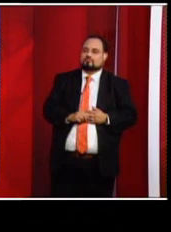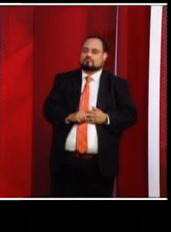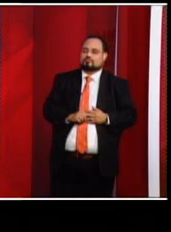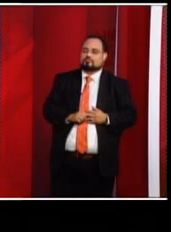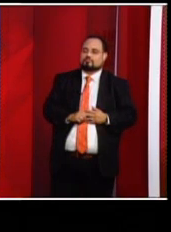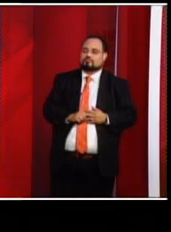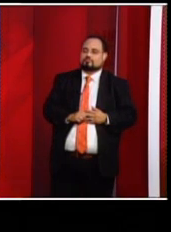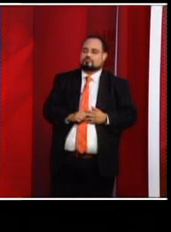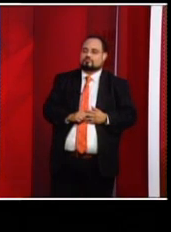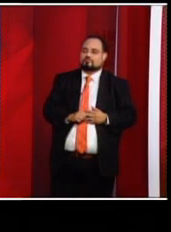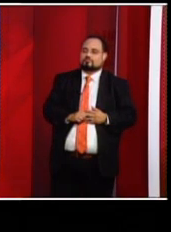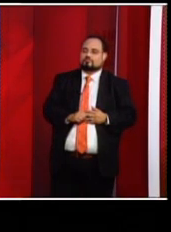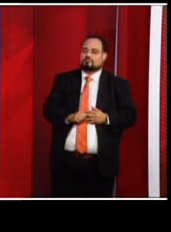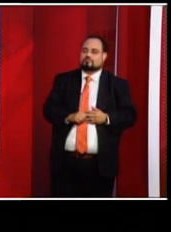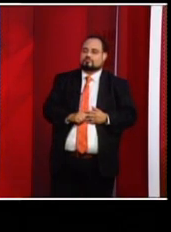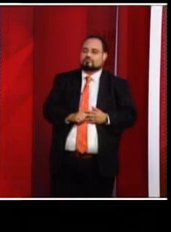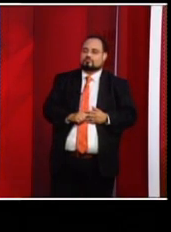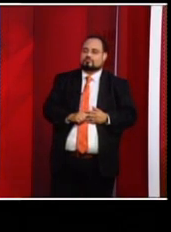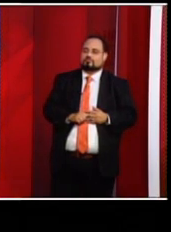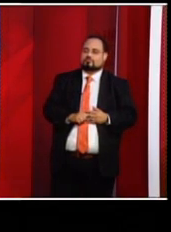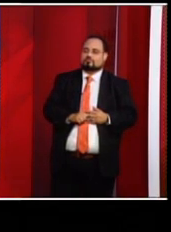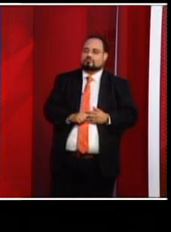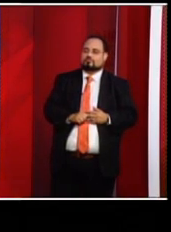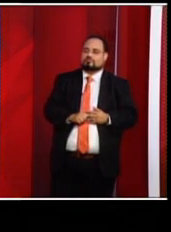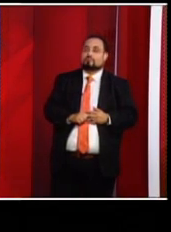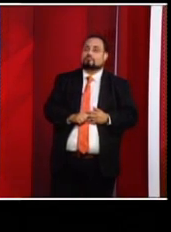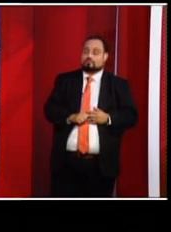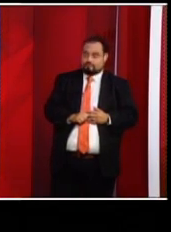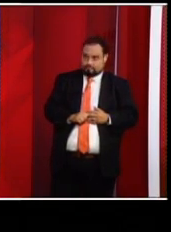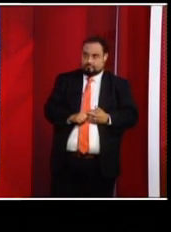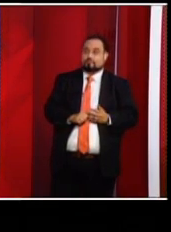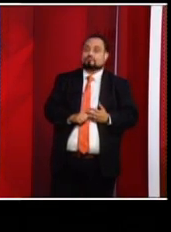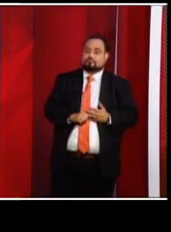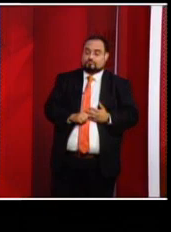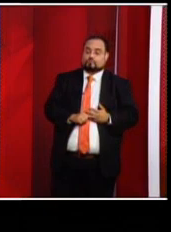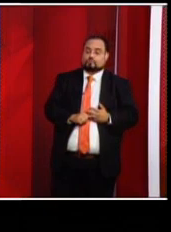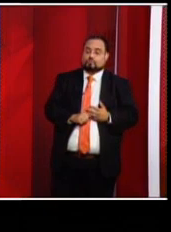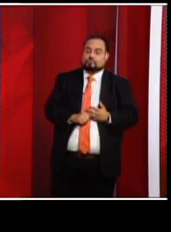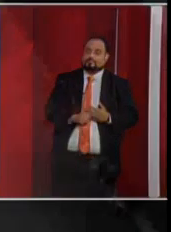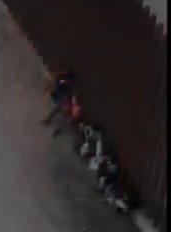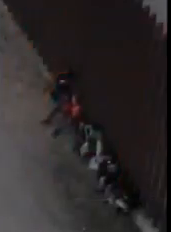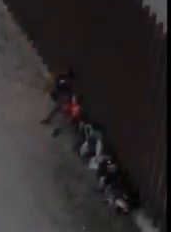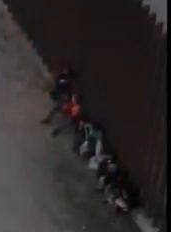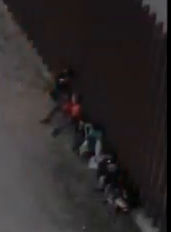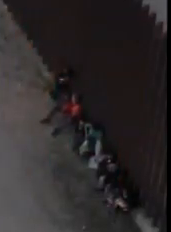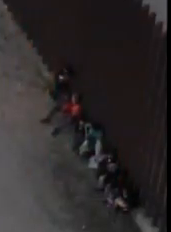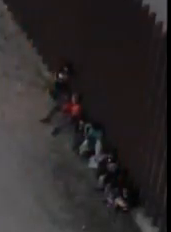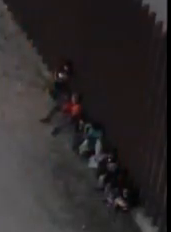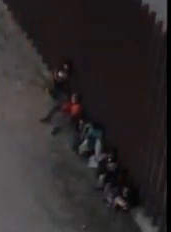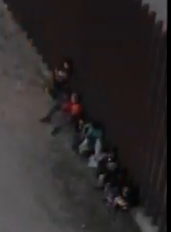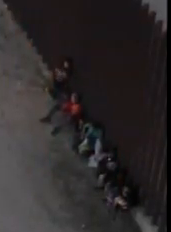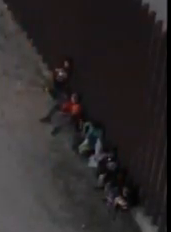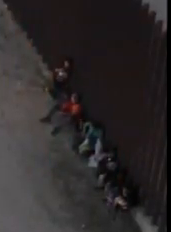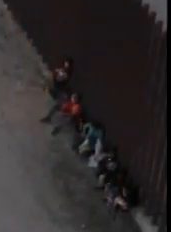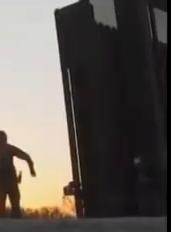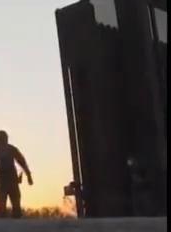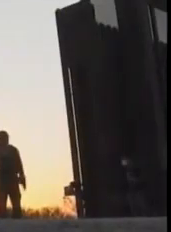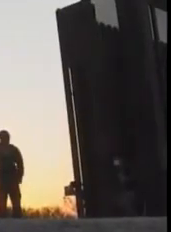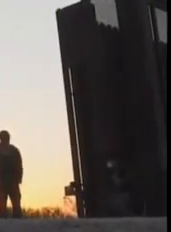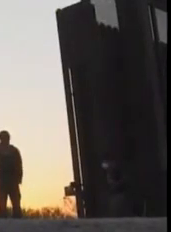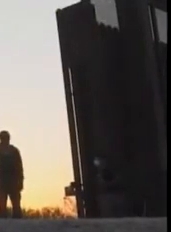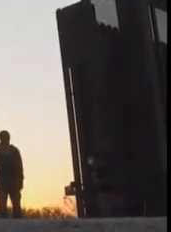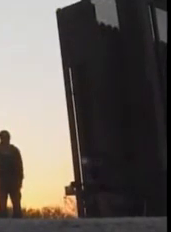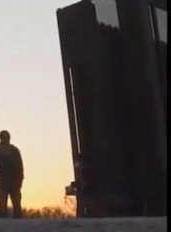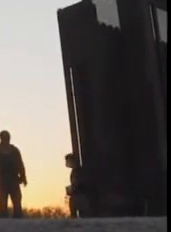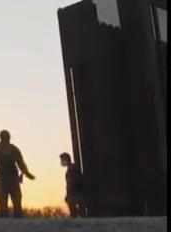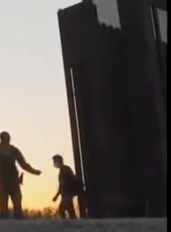con un préstamo ya sea dejando también como garantía su casa interés o cualquier propiedad porque este es el momento entonces de